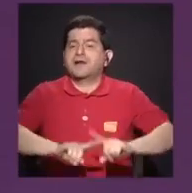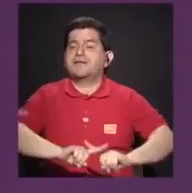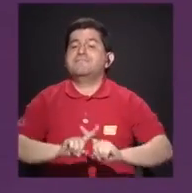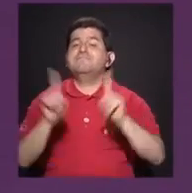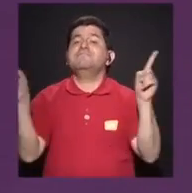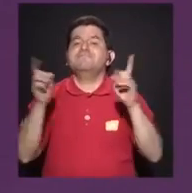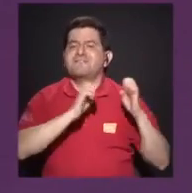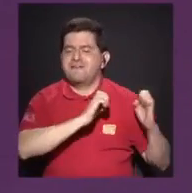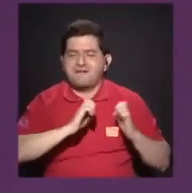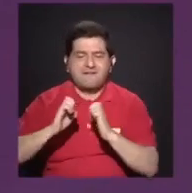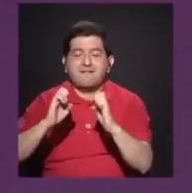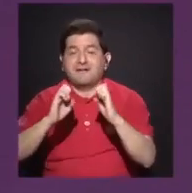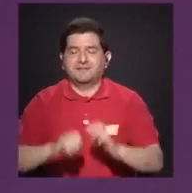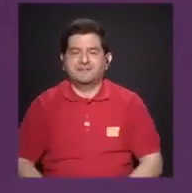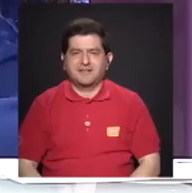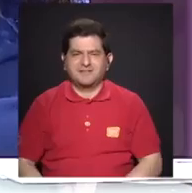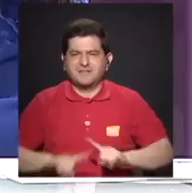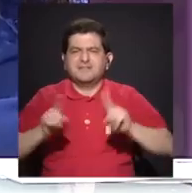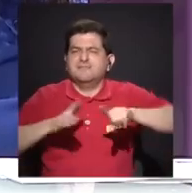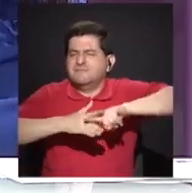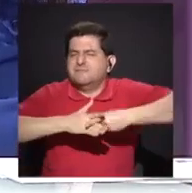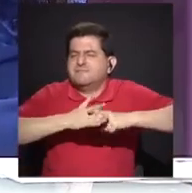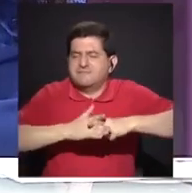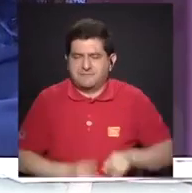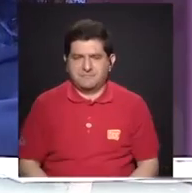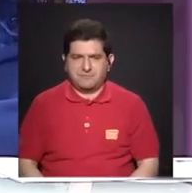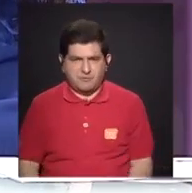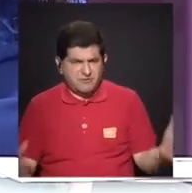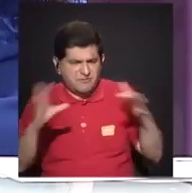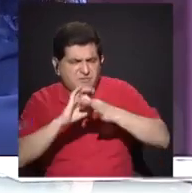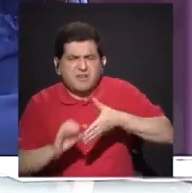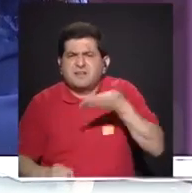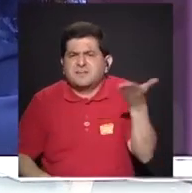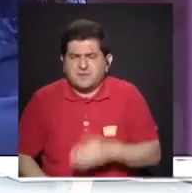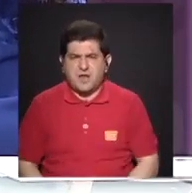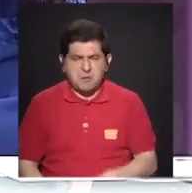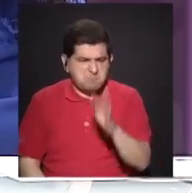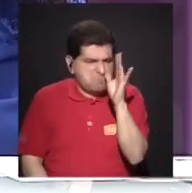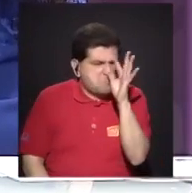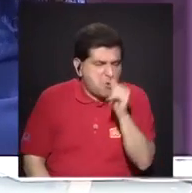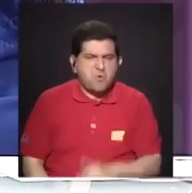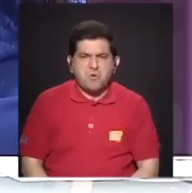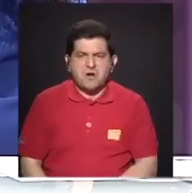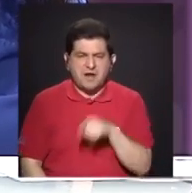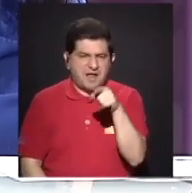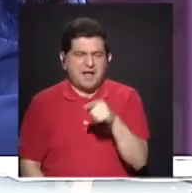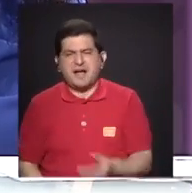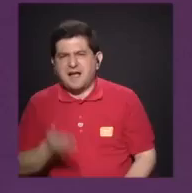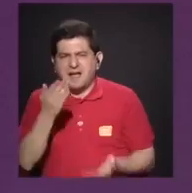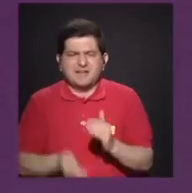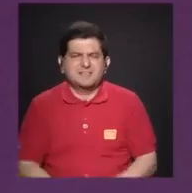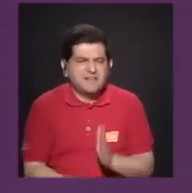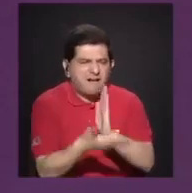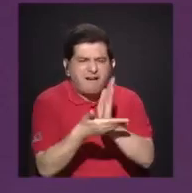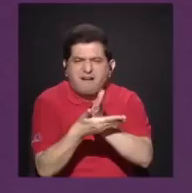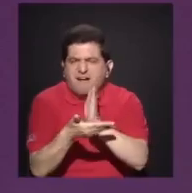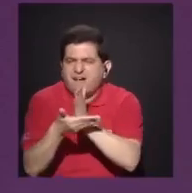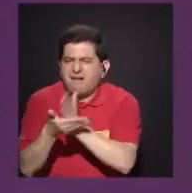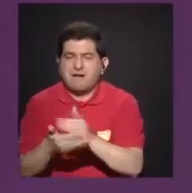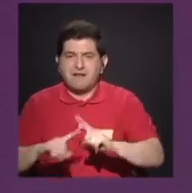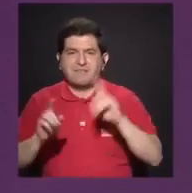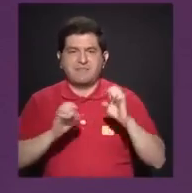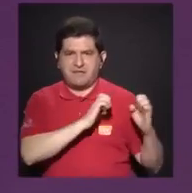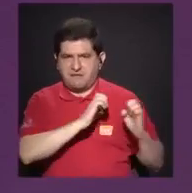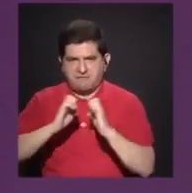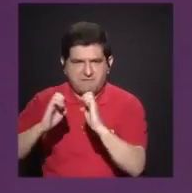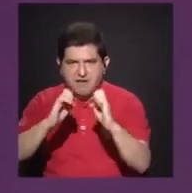otras estrategias, otros mecanismos. Y muchos tienen que ver justamente con la burla, la chota misógina, con todas estas otras